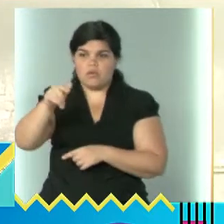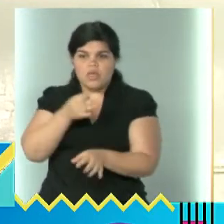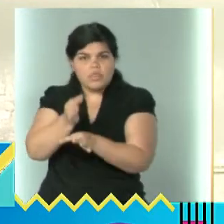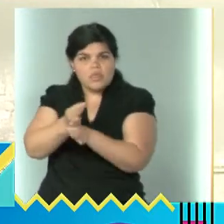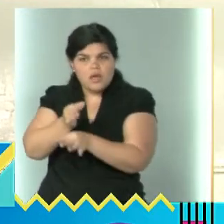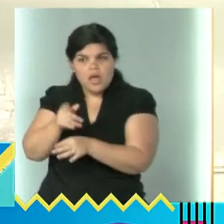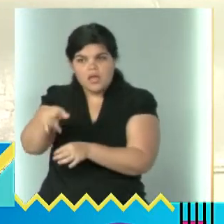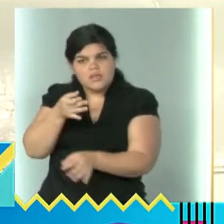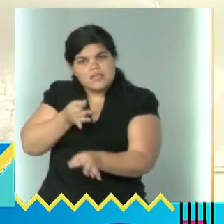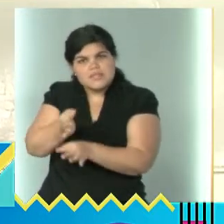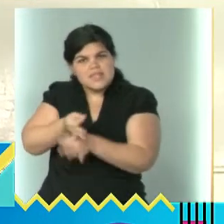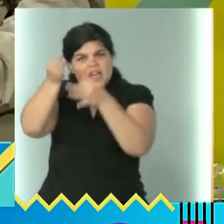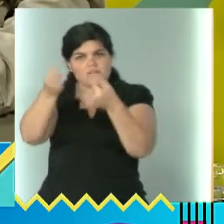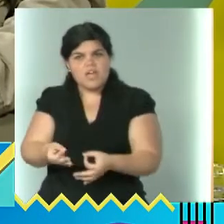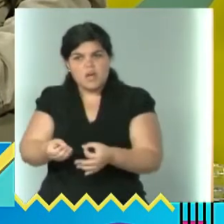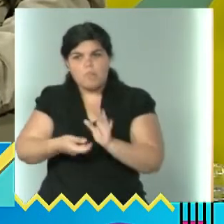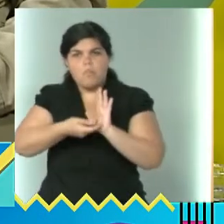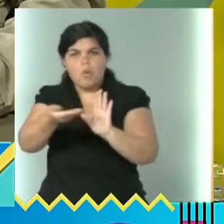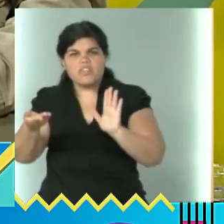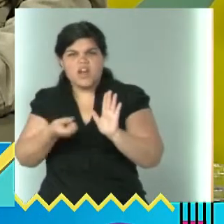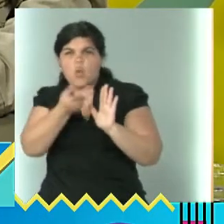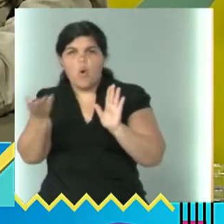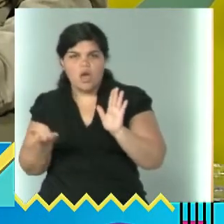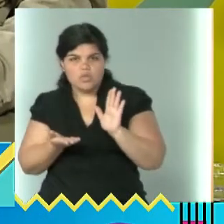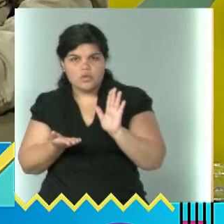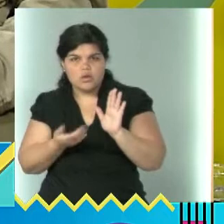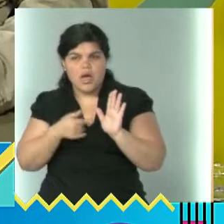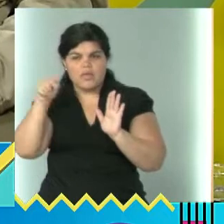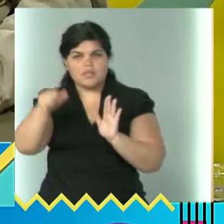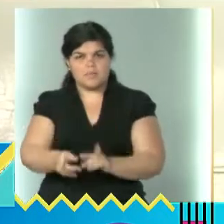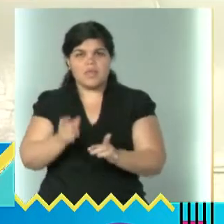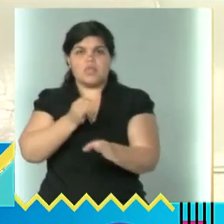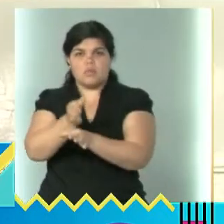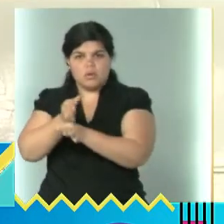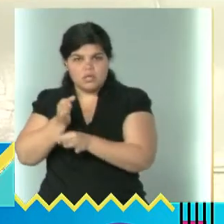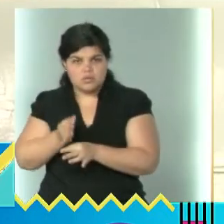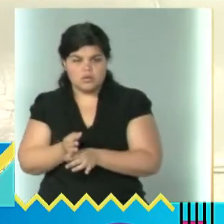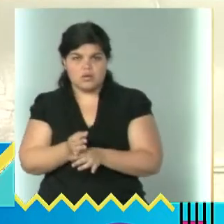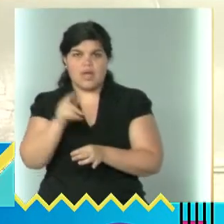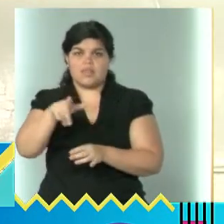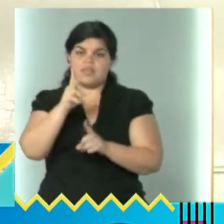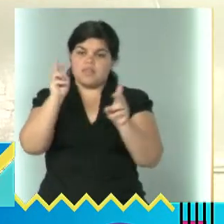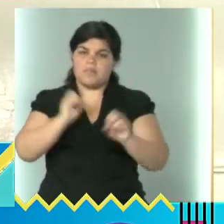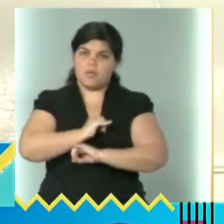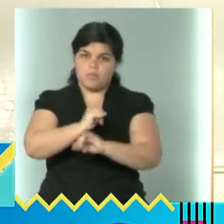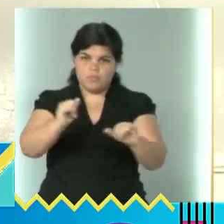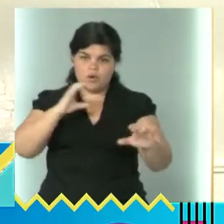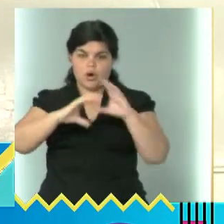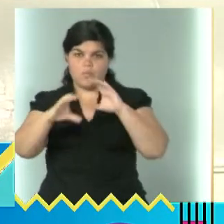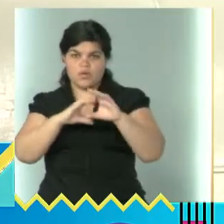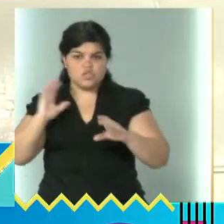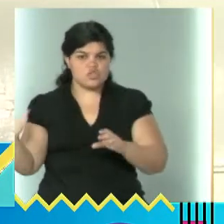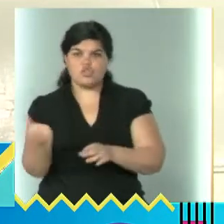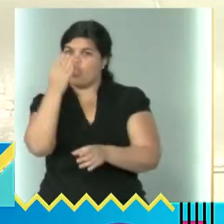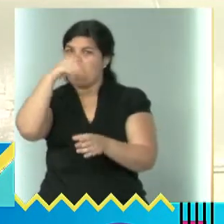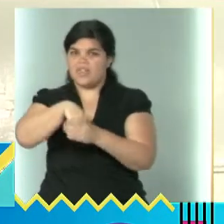no, y educarlos en esto. Porque esto también es un área de educación, todo lo que es la parte publicitaria, de comunicación, todo lo que engloba las redes sociales.